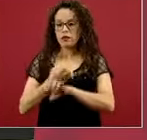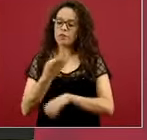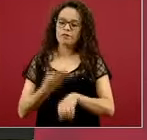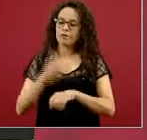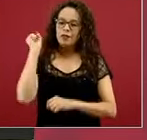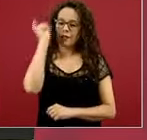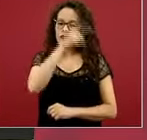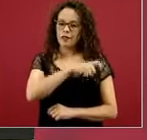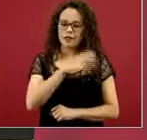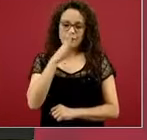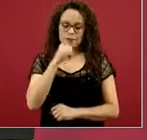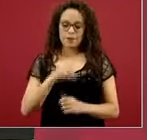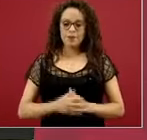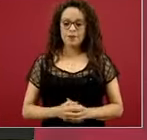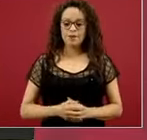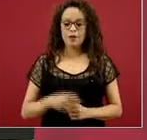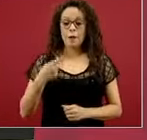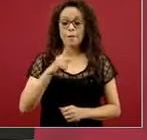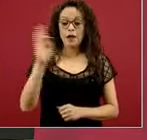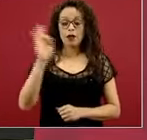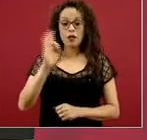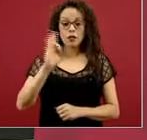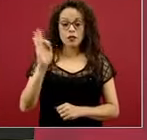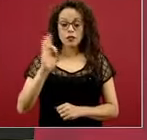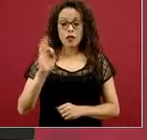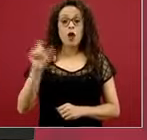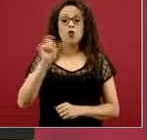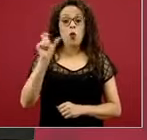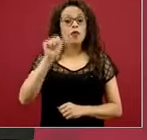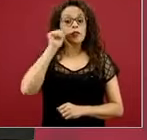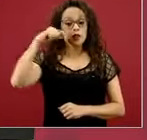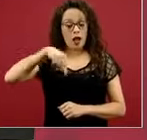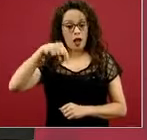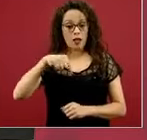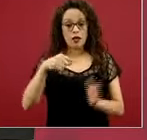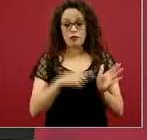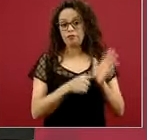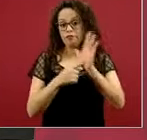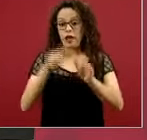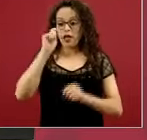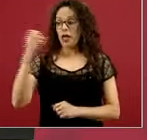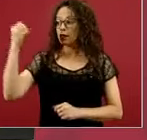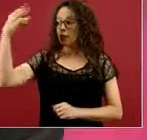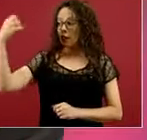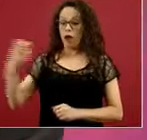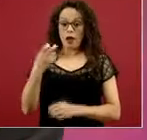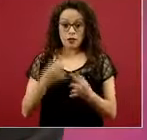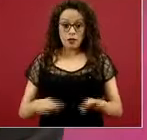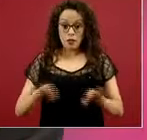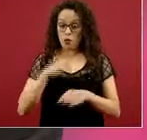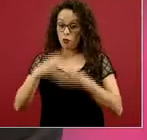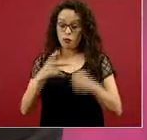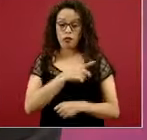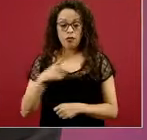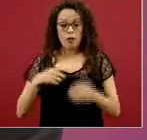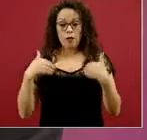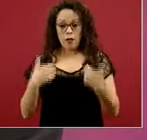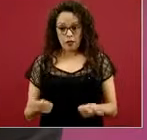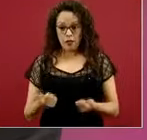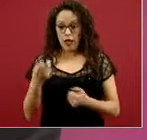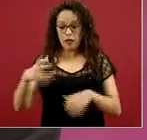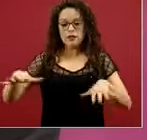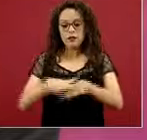federativas. Sin embargo, cuando se presenta el semáforo, que también es importante que también lo entiendan todos, el semáforo se modifica cada